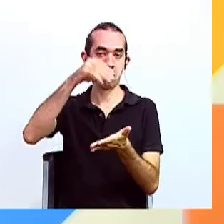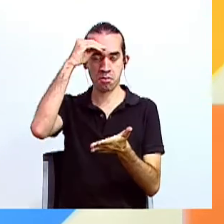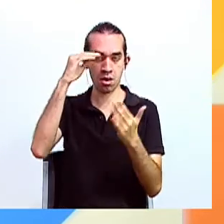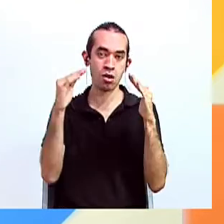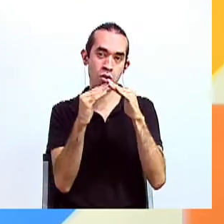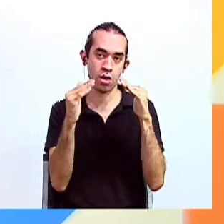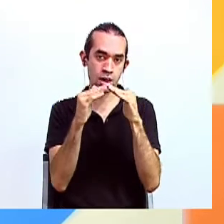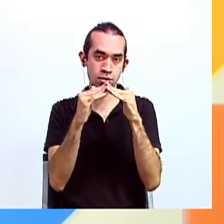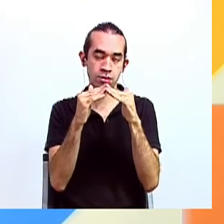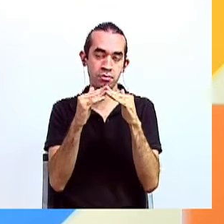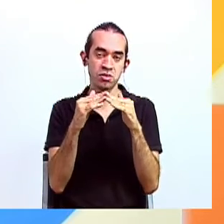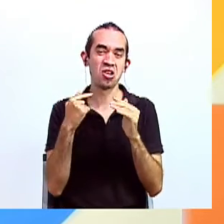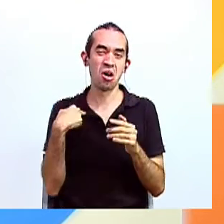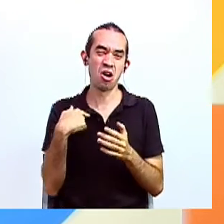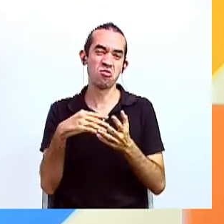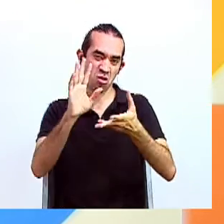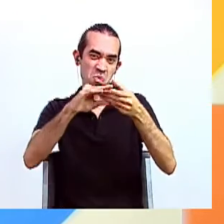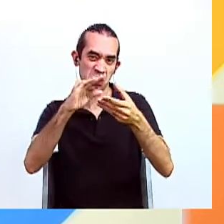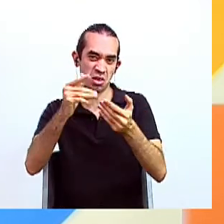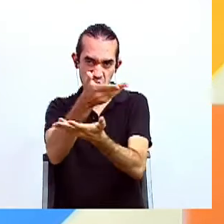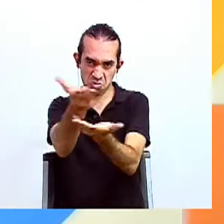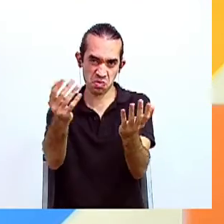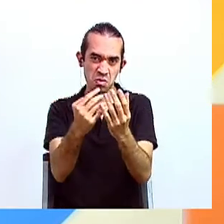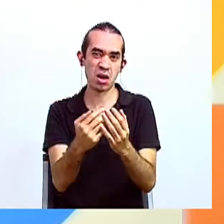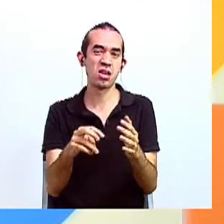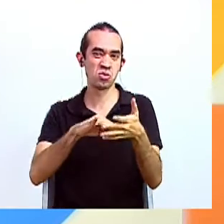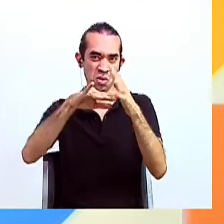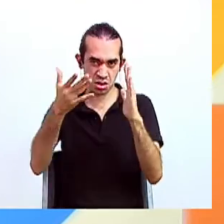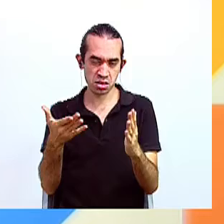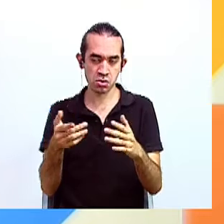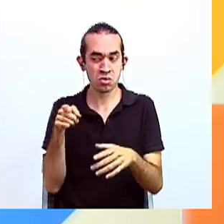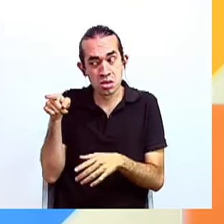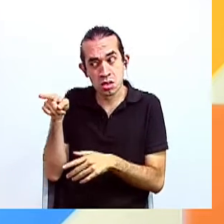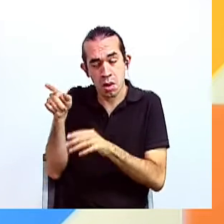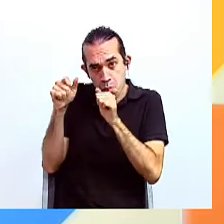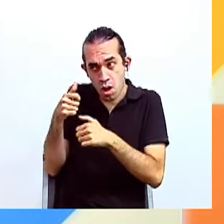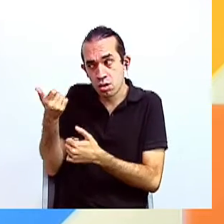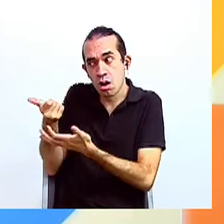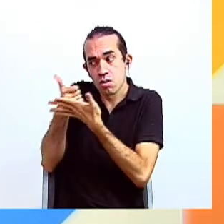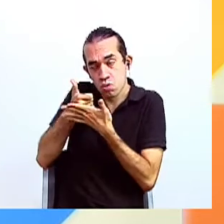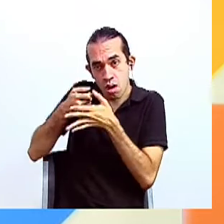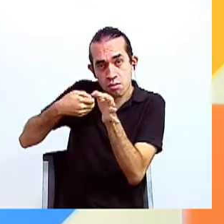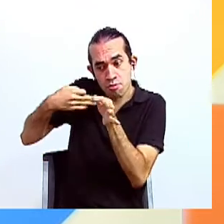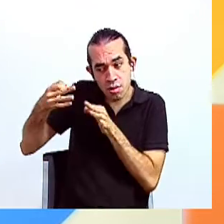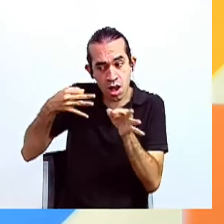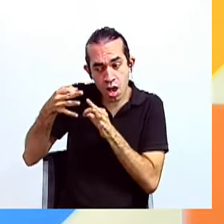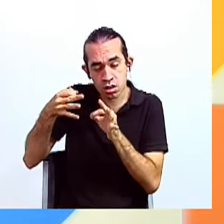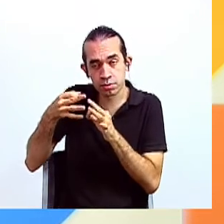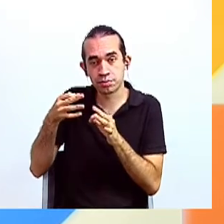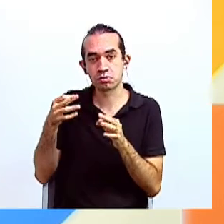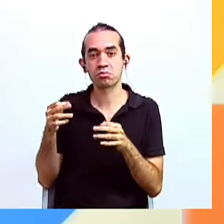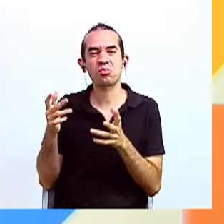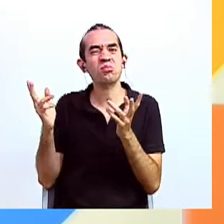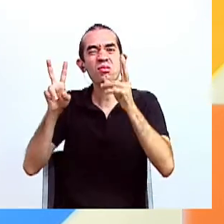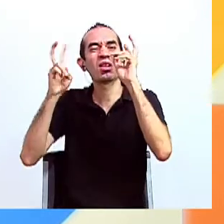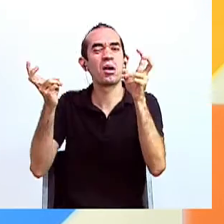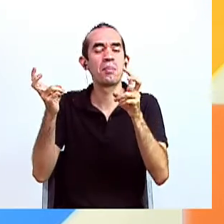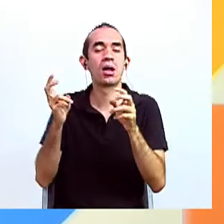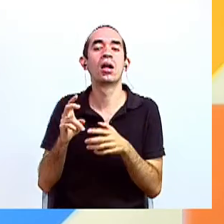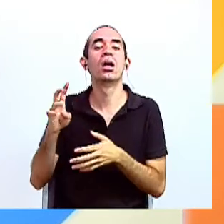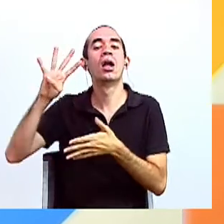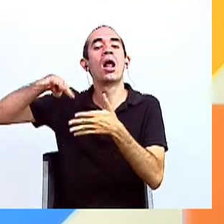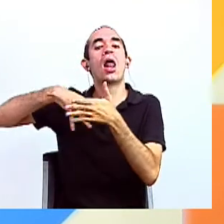Casa y le estaba comentando a mis estudiantes que nos podías ayudar con una explicación sobre los